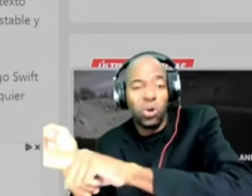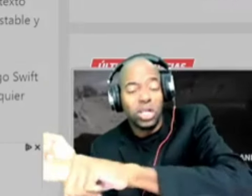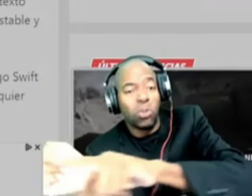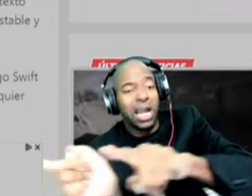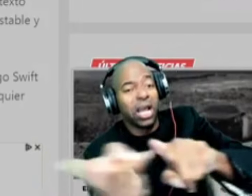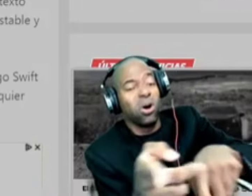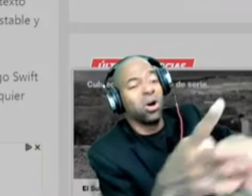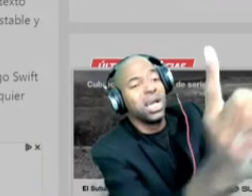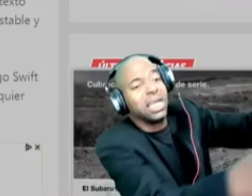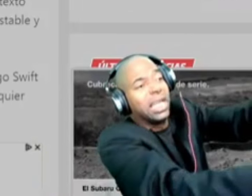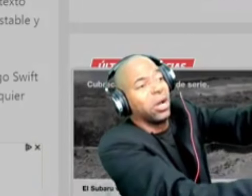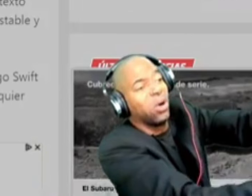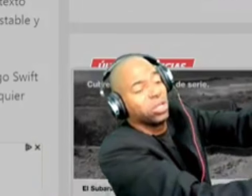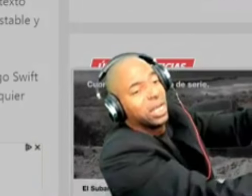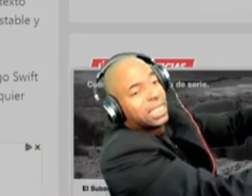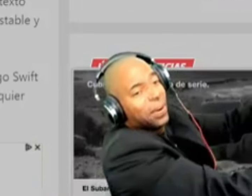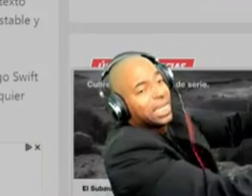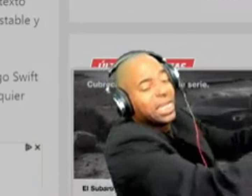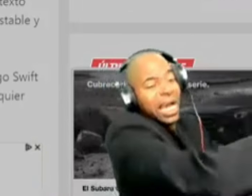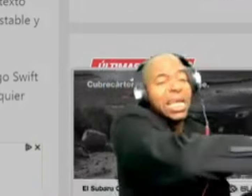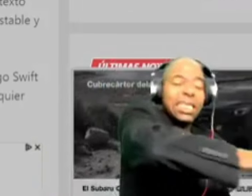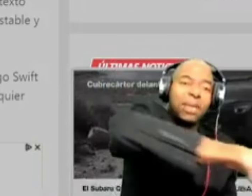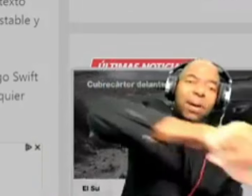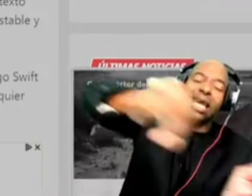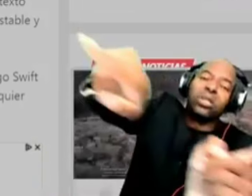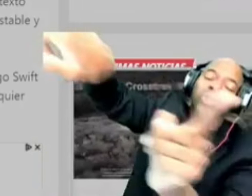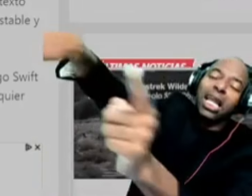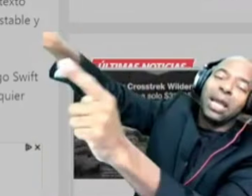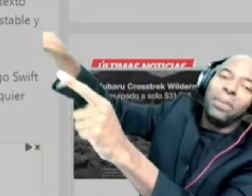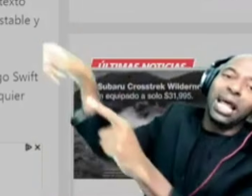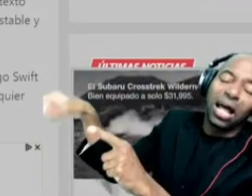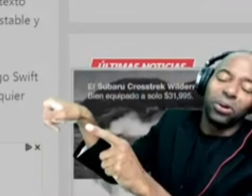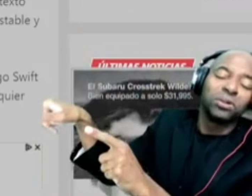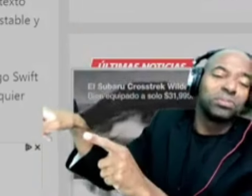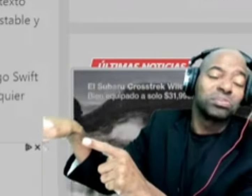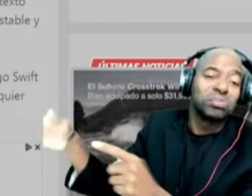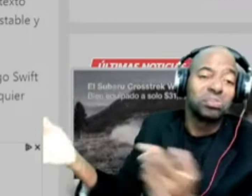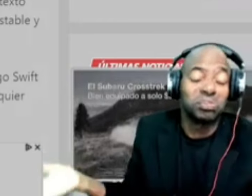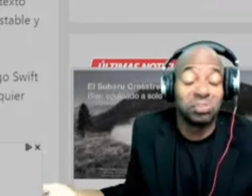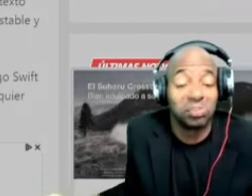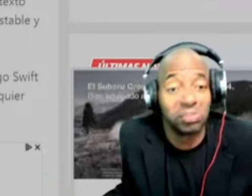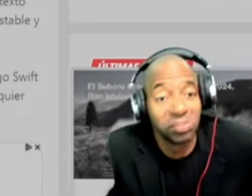eléctrico, coge tu malecón, de ahí coge tu Quinta Avenida, de ahí partiendo hotel en el Vedado.